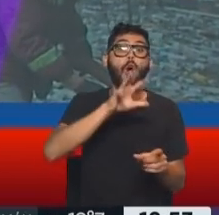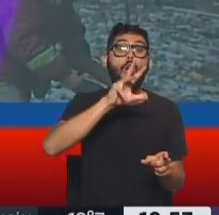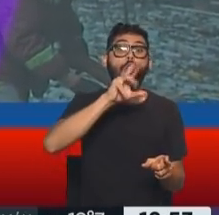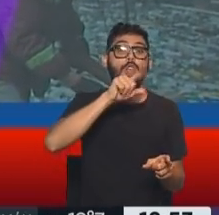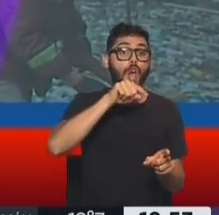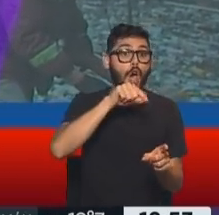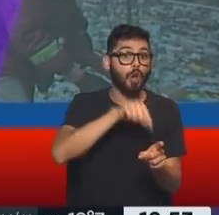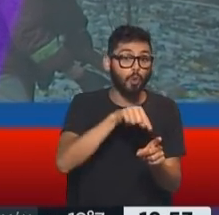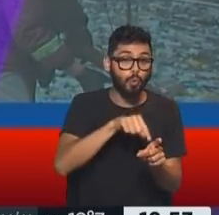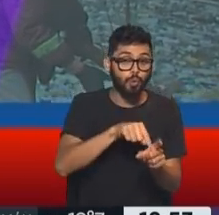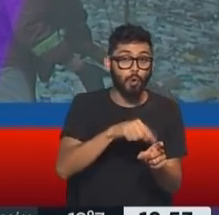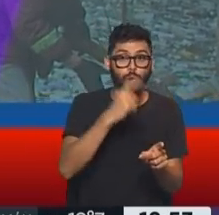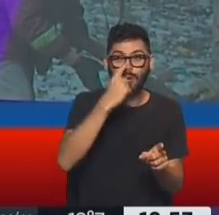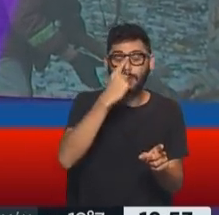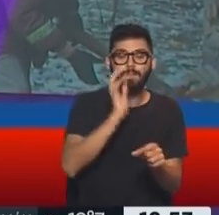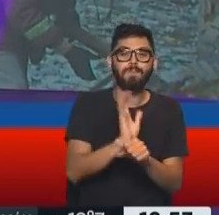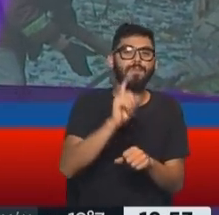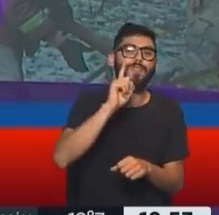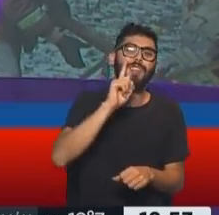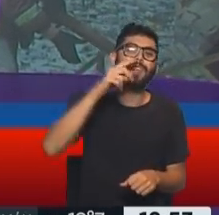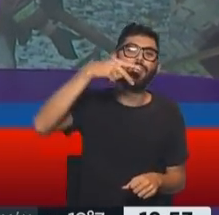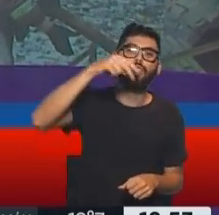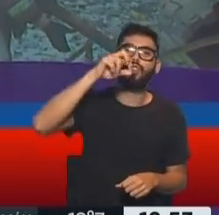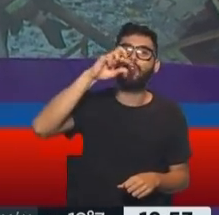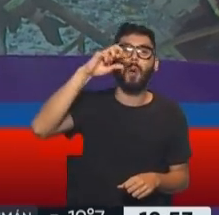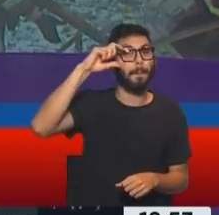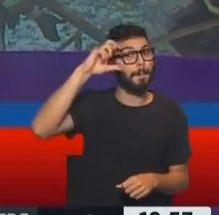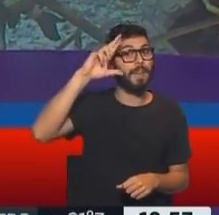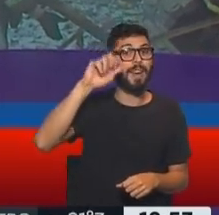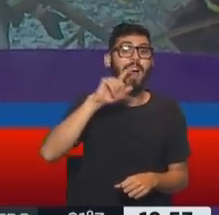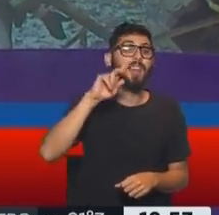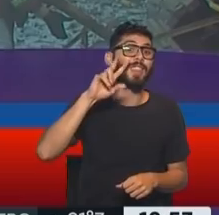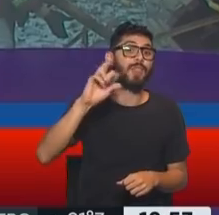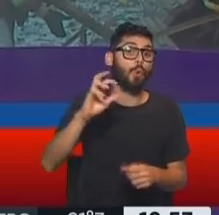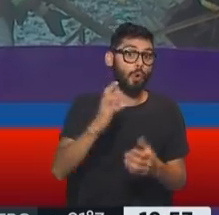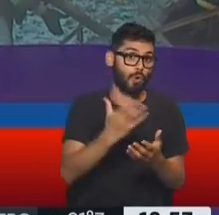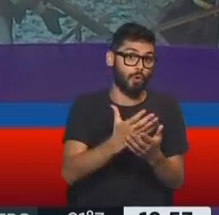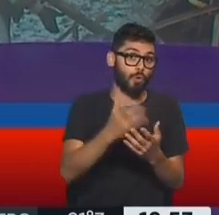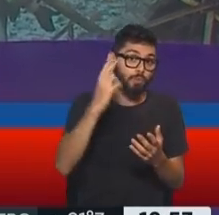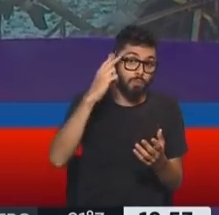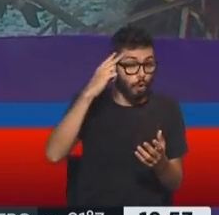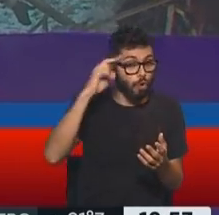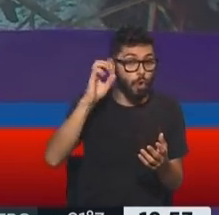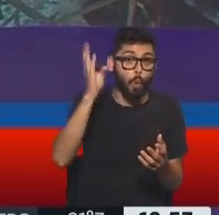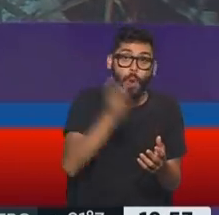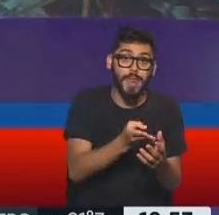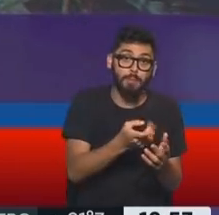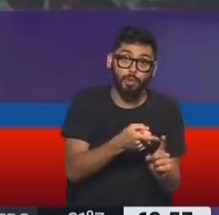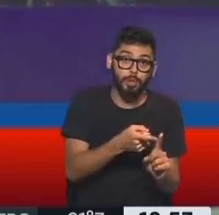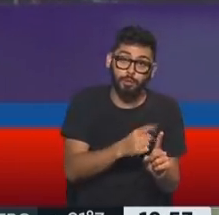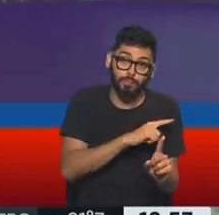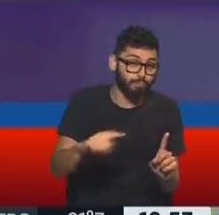inoperativos y es decir bueno por fuera de rusia el 90% del sistema bancario y las principales empresas